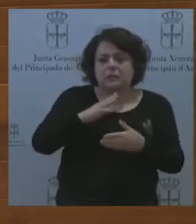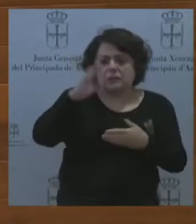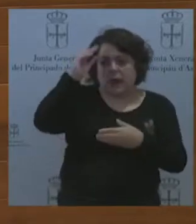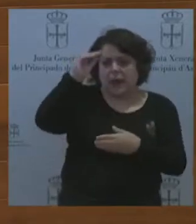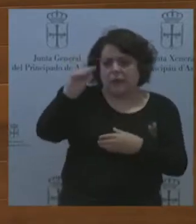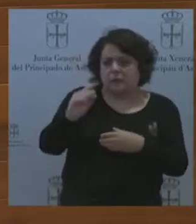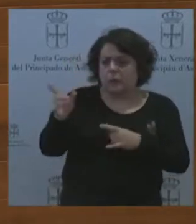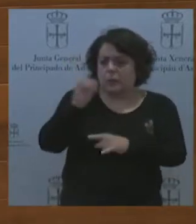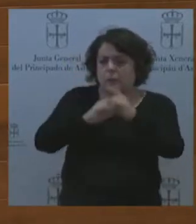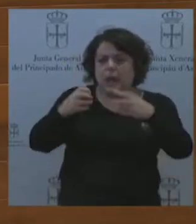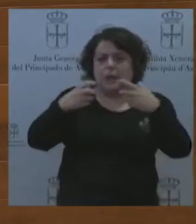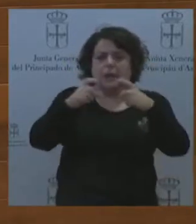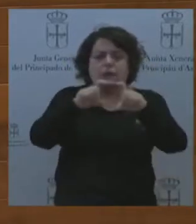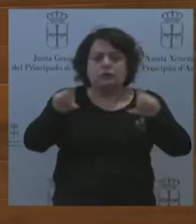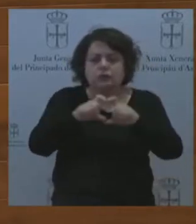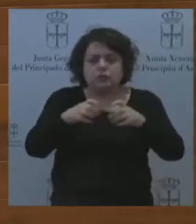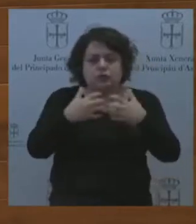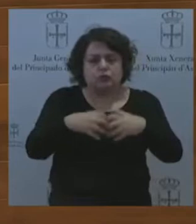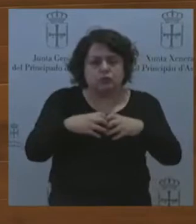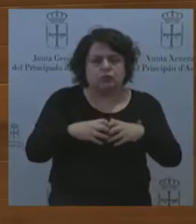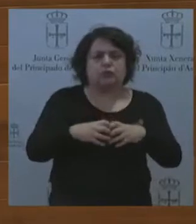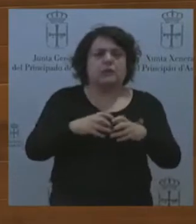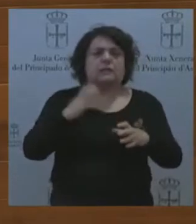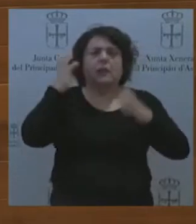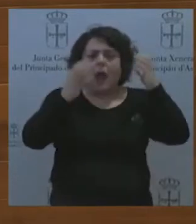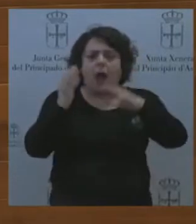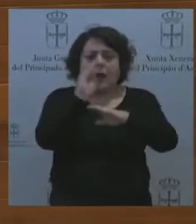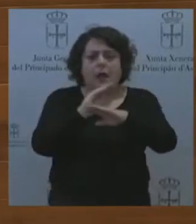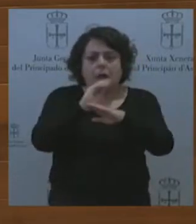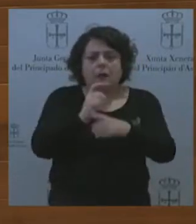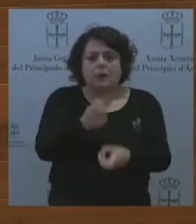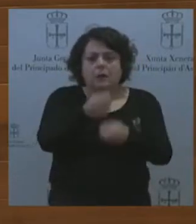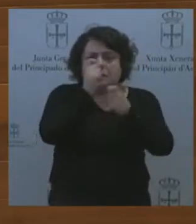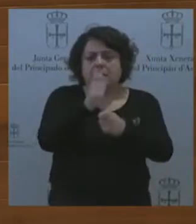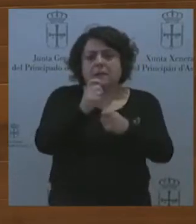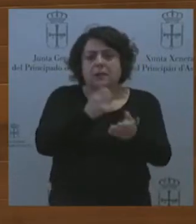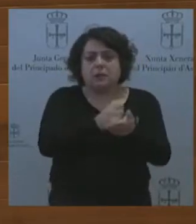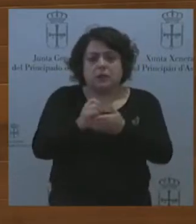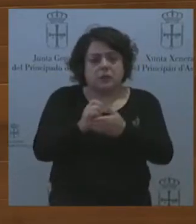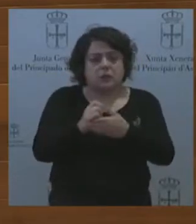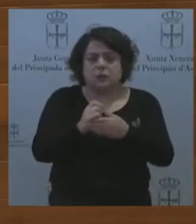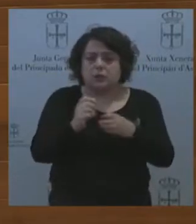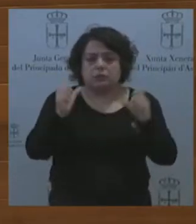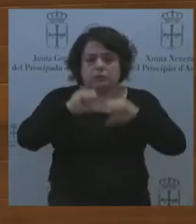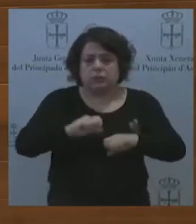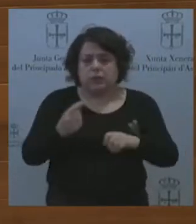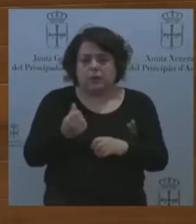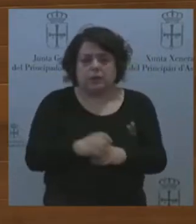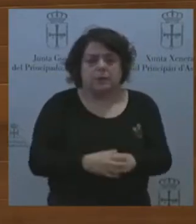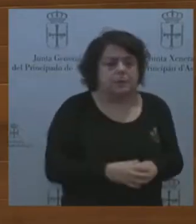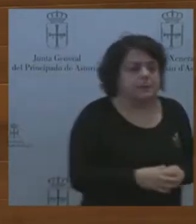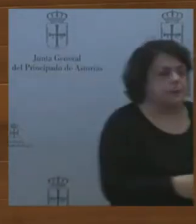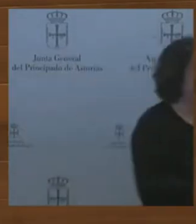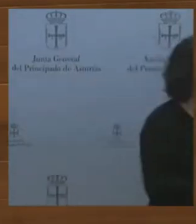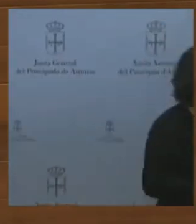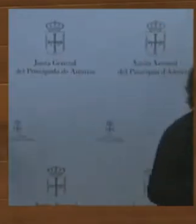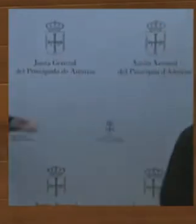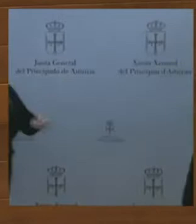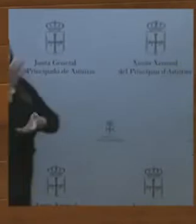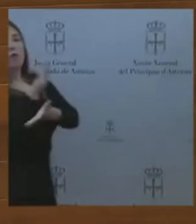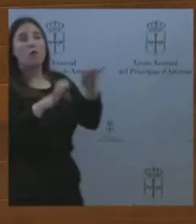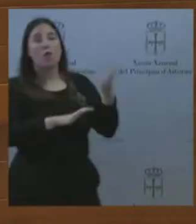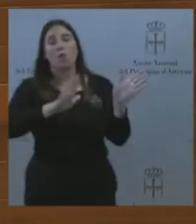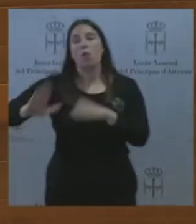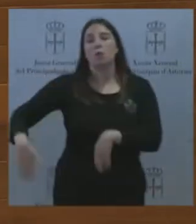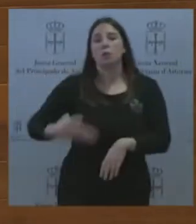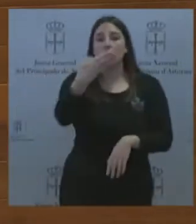ganaderos, pescadores y agricultores. El último informe del BBVA vuelve a situarnos a la cola del crecimiento económico para el